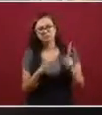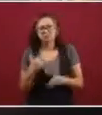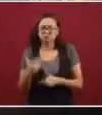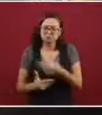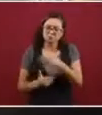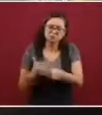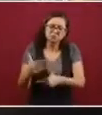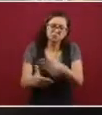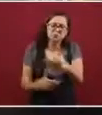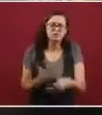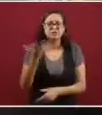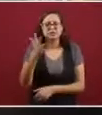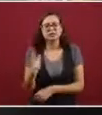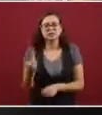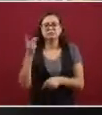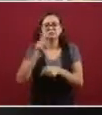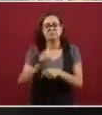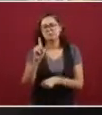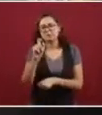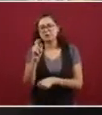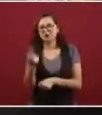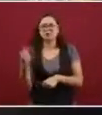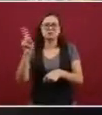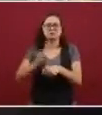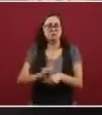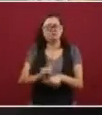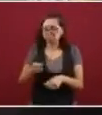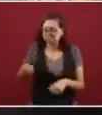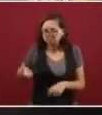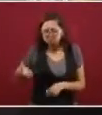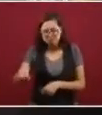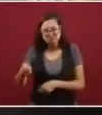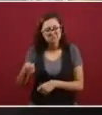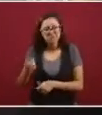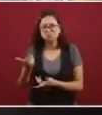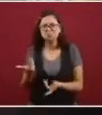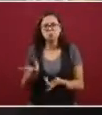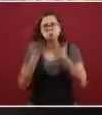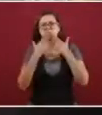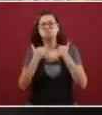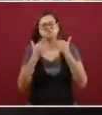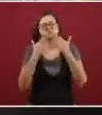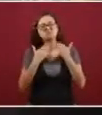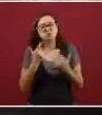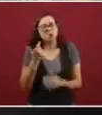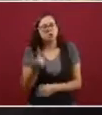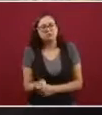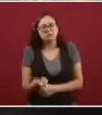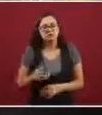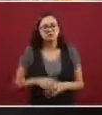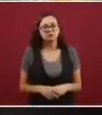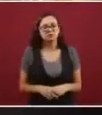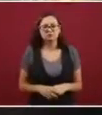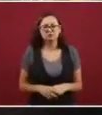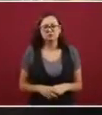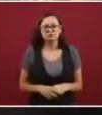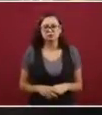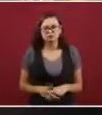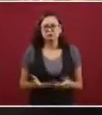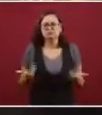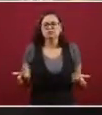ese tiempo, de esos 10 días y esos 20 días, y la tarjeta sigue sin activar. Yo le quería preguntar el motivo por el